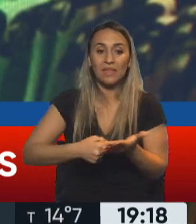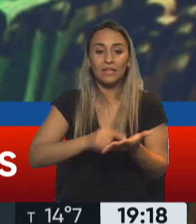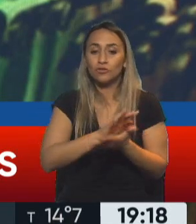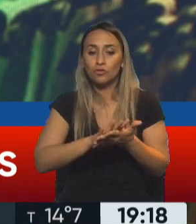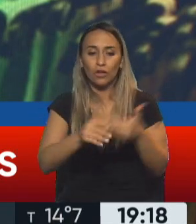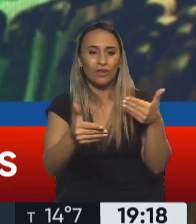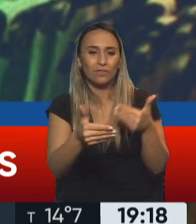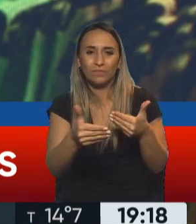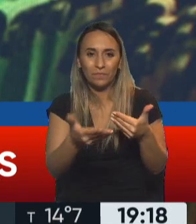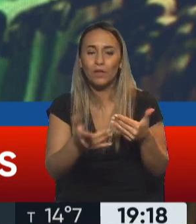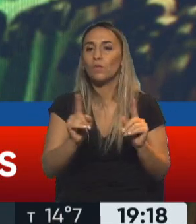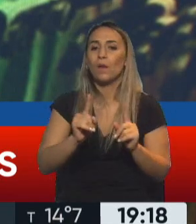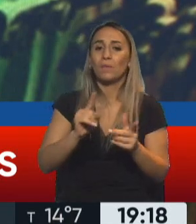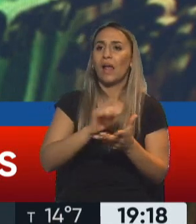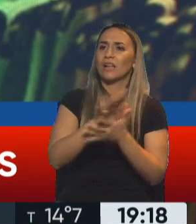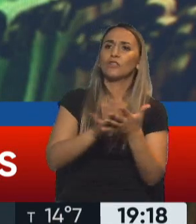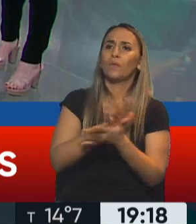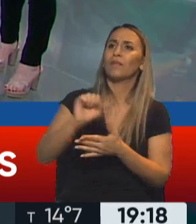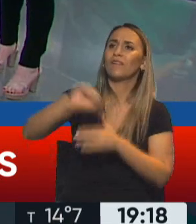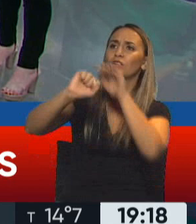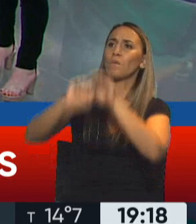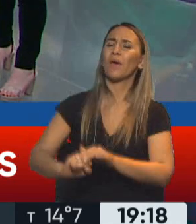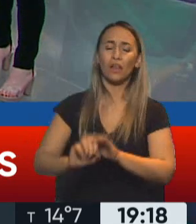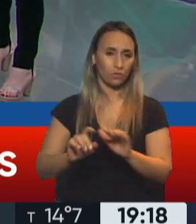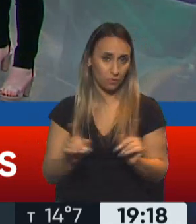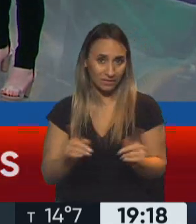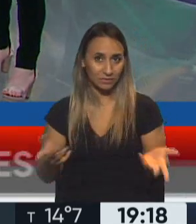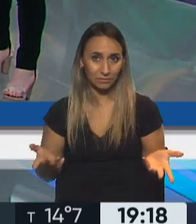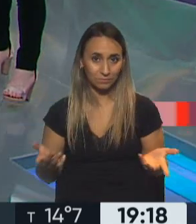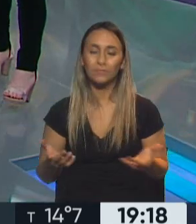que ver para una solución estructural de la inflación, eso es claro. Gracias, Nazarena. Gracias, Nicolás. Seguimos